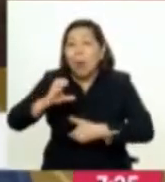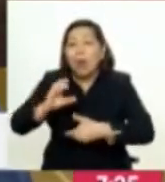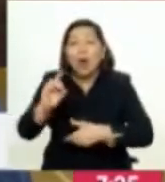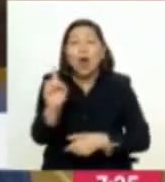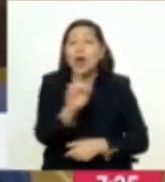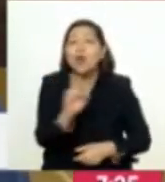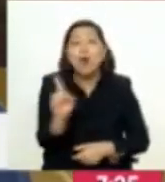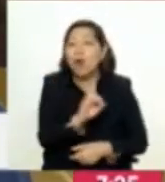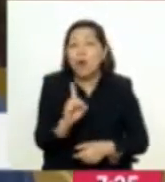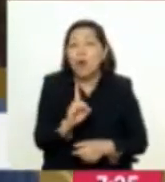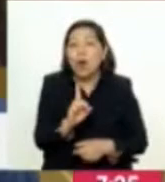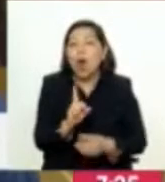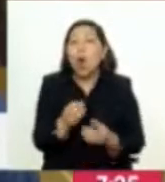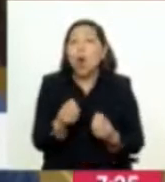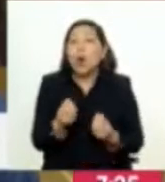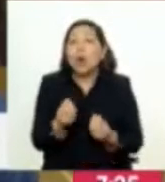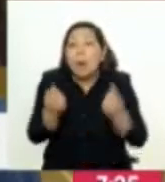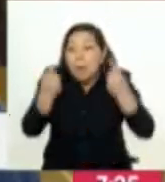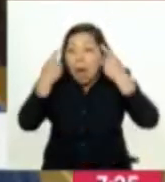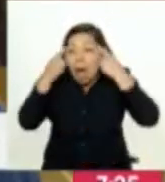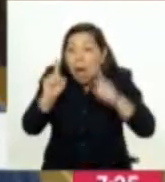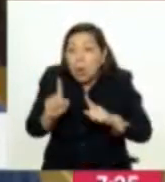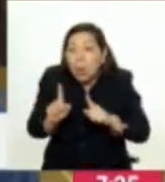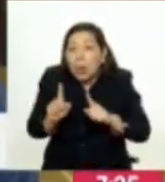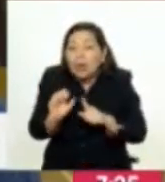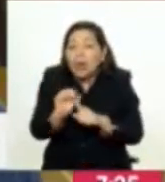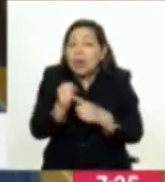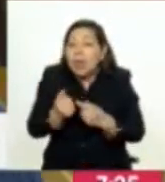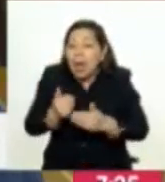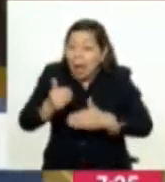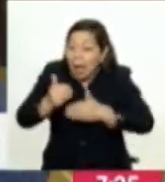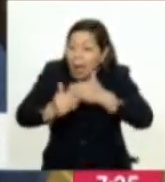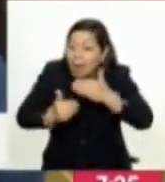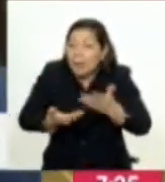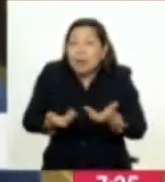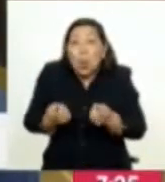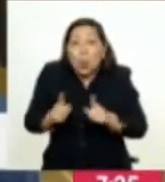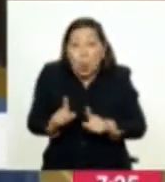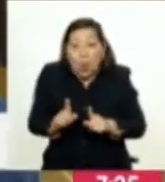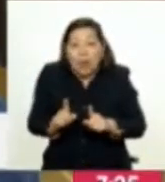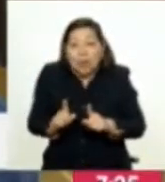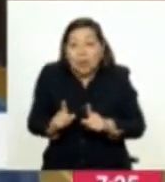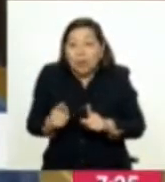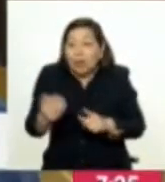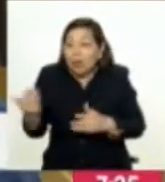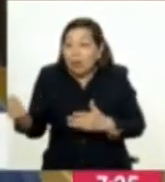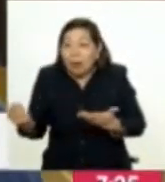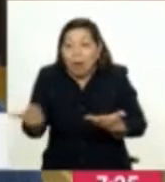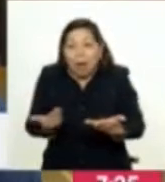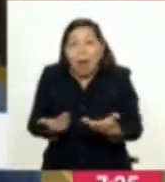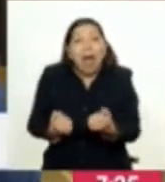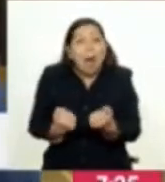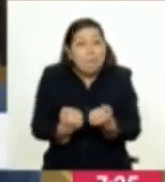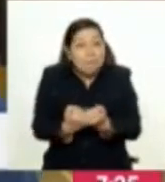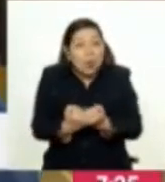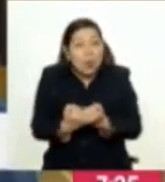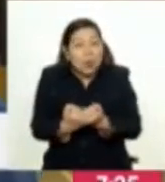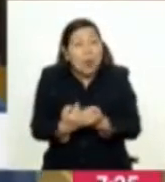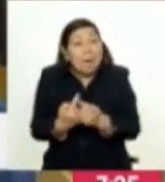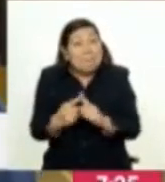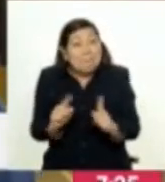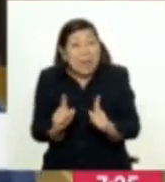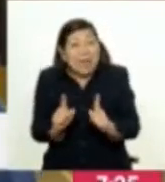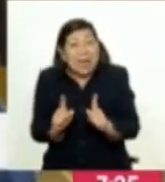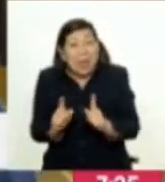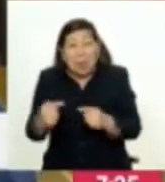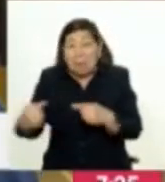es justamente cómo nos ponemos de acuerdo. Una sociedad avanza porque sus partes cooperan, pero cuando sus partes